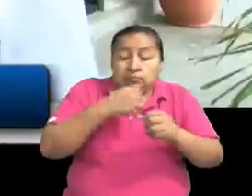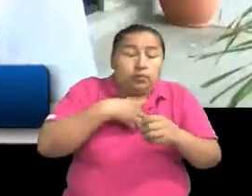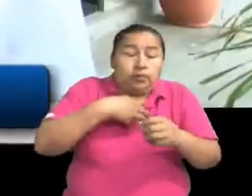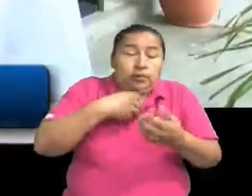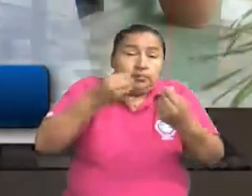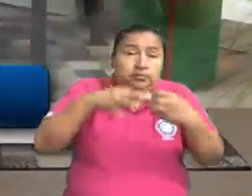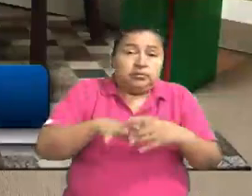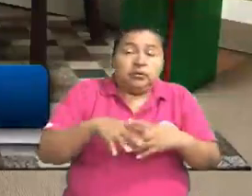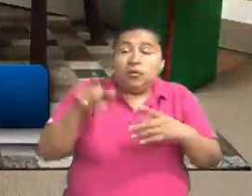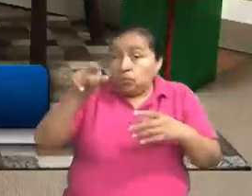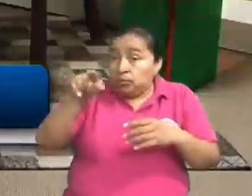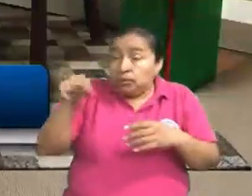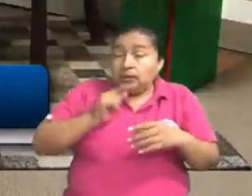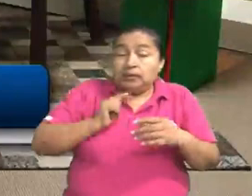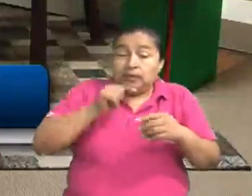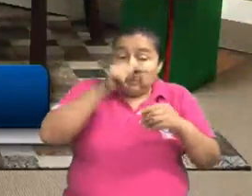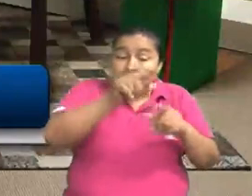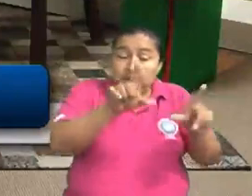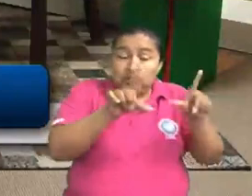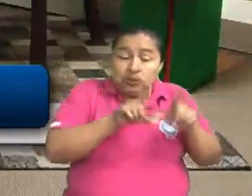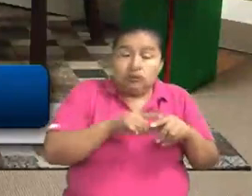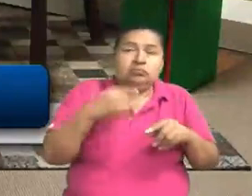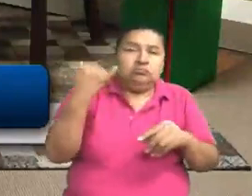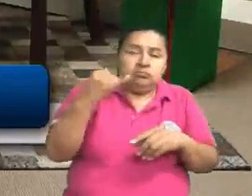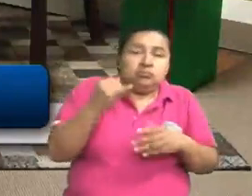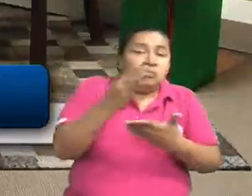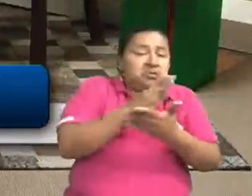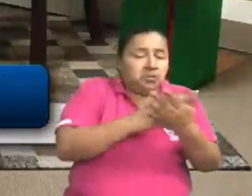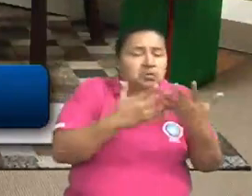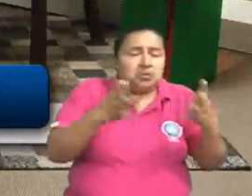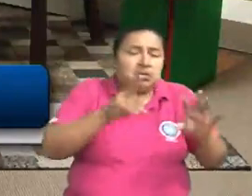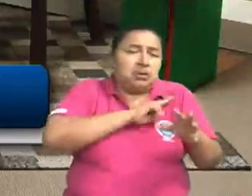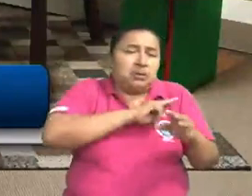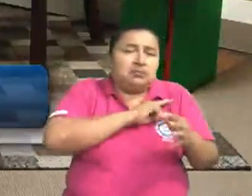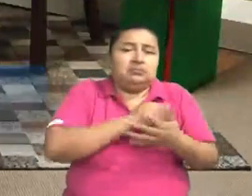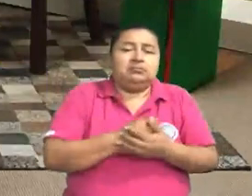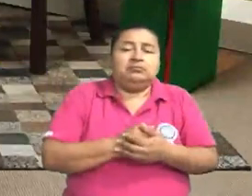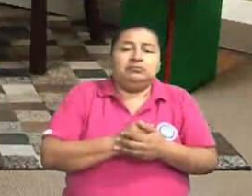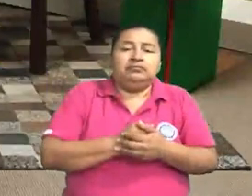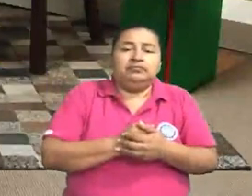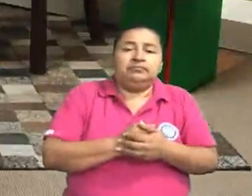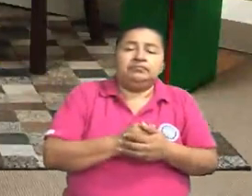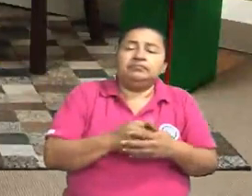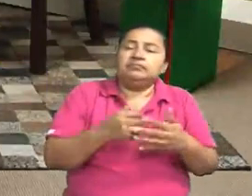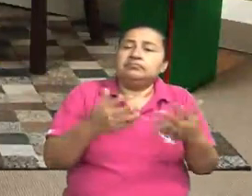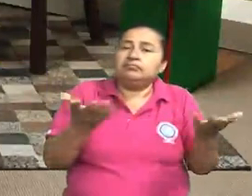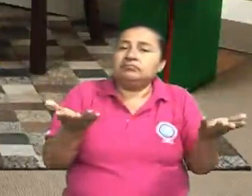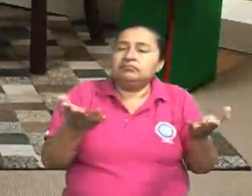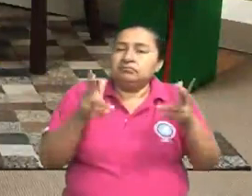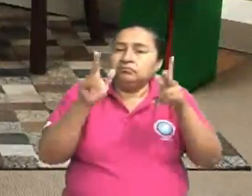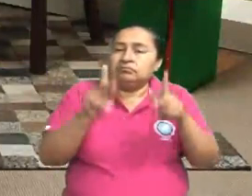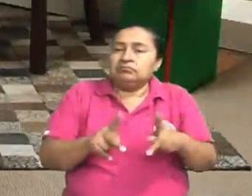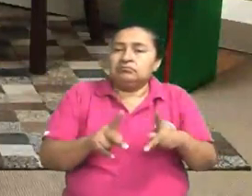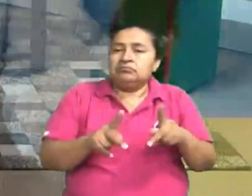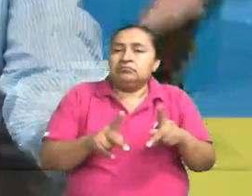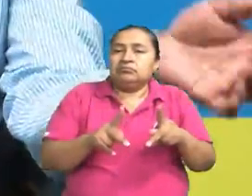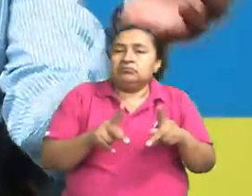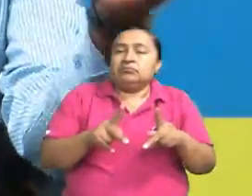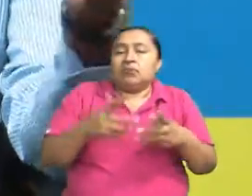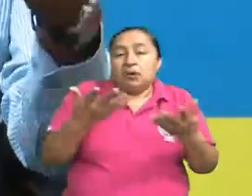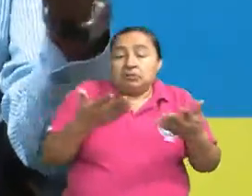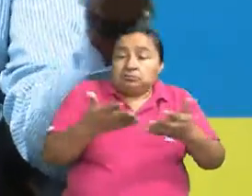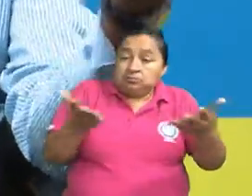tienen a disposición también en la clínica del dolor? Sí, en algunas, en la mayoría. ¿Y la gente la